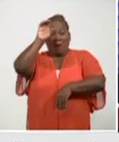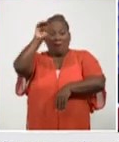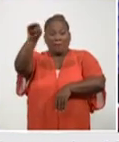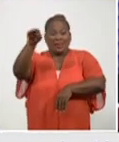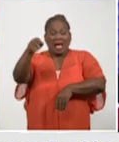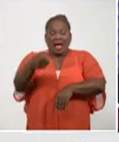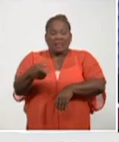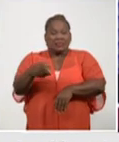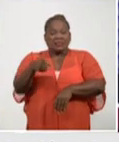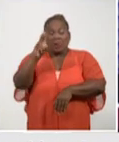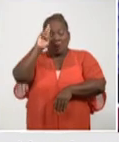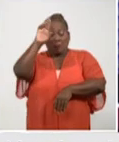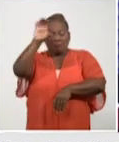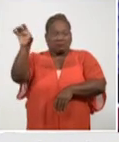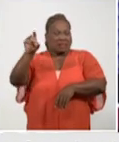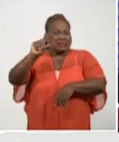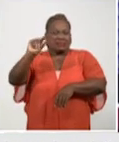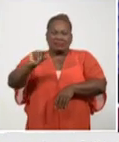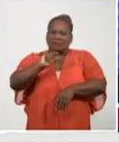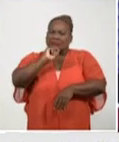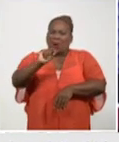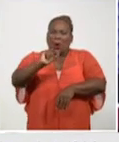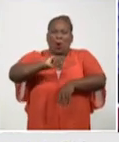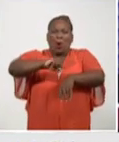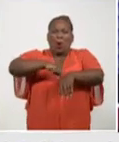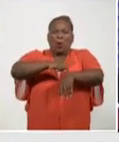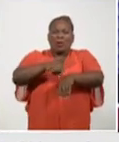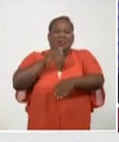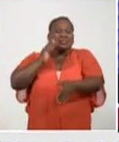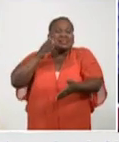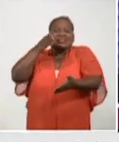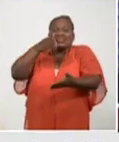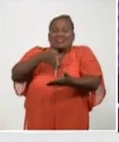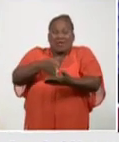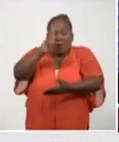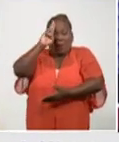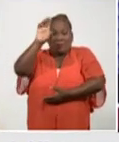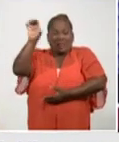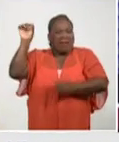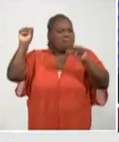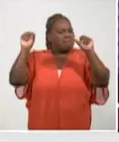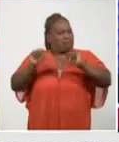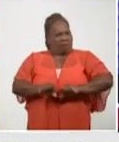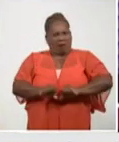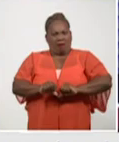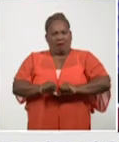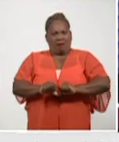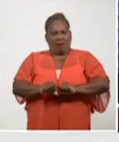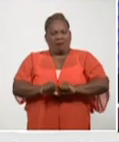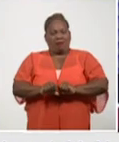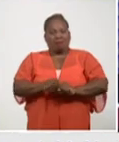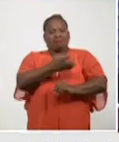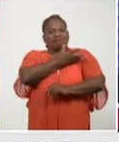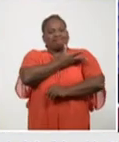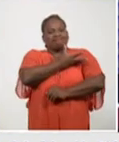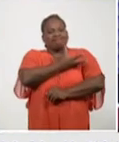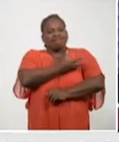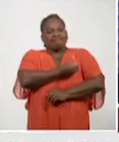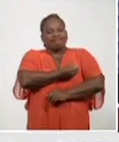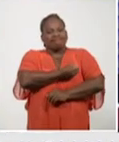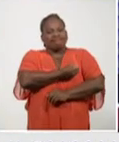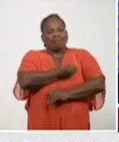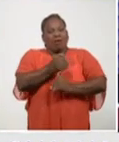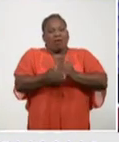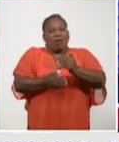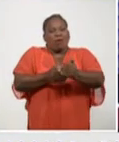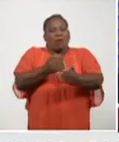más. Llegó con muy mal estado de salud y lamentablemente tuvo una evolución con